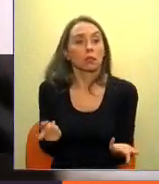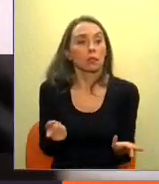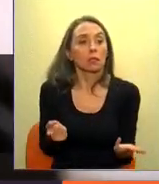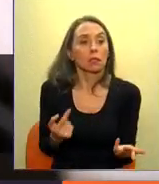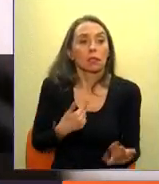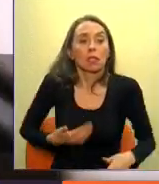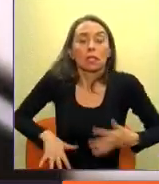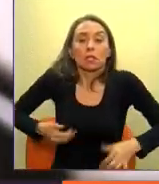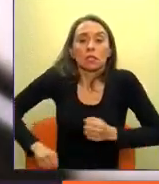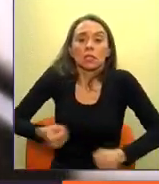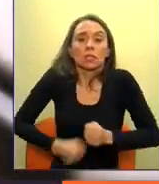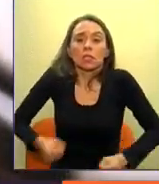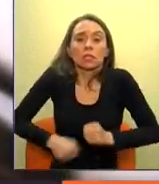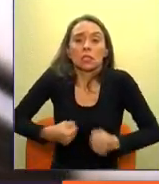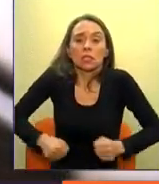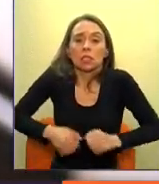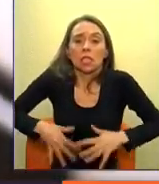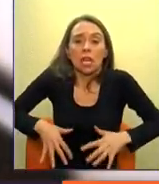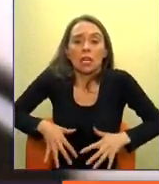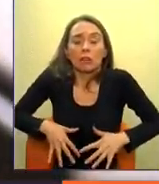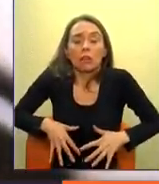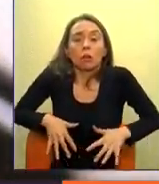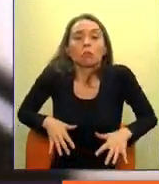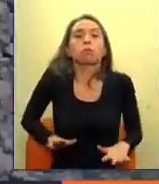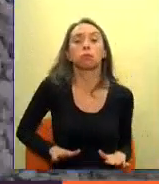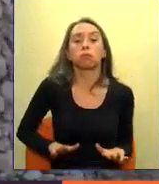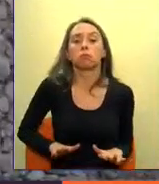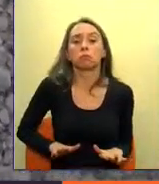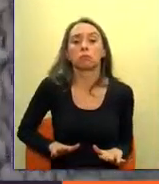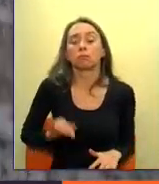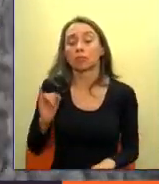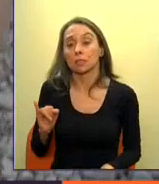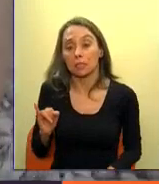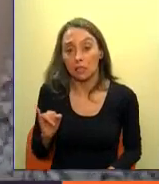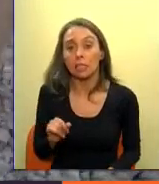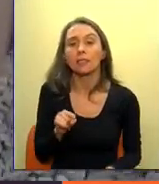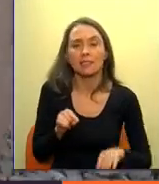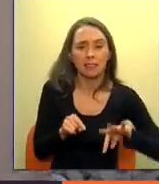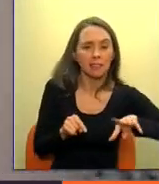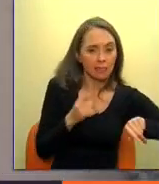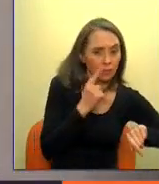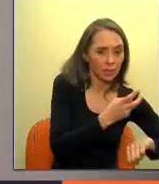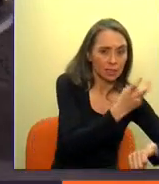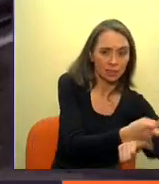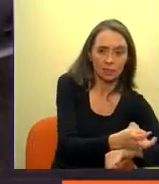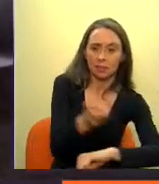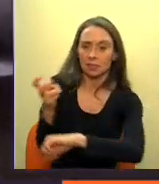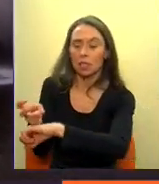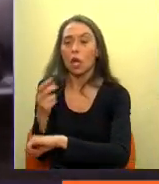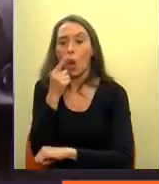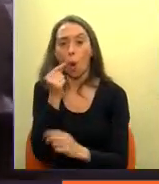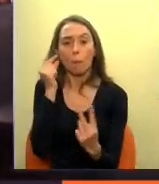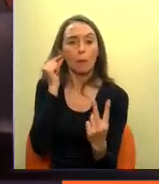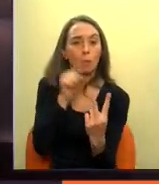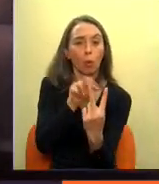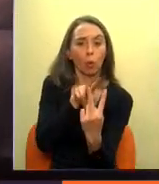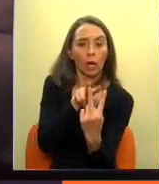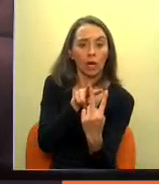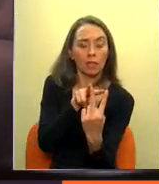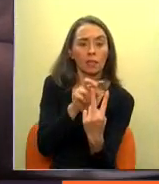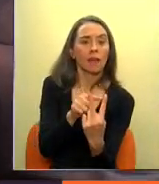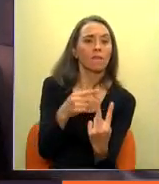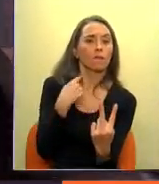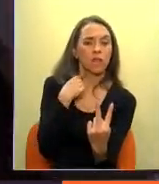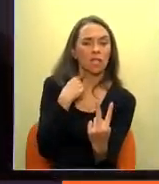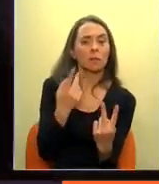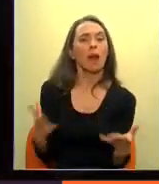dos se quedaron paralizados y conexión tienen estos dos delitos en donde carlos y karen son las víctimas ya lo